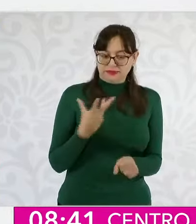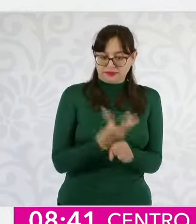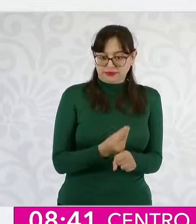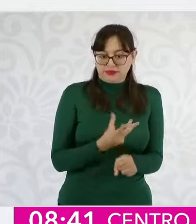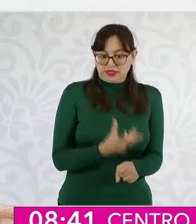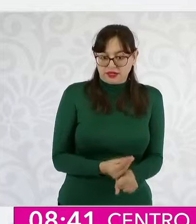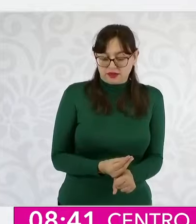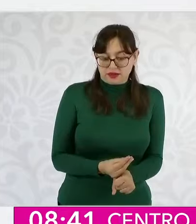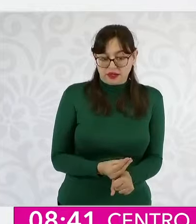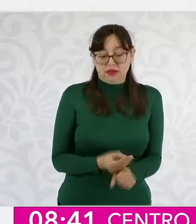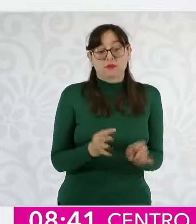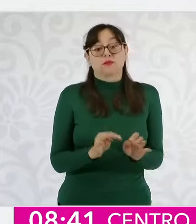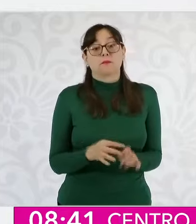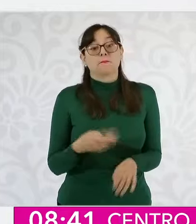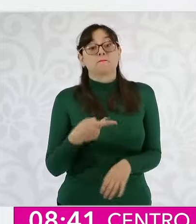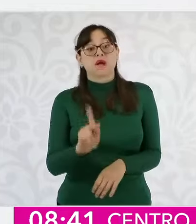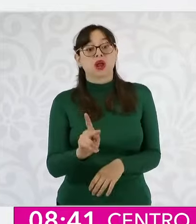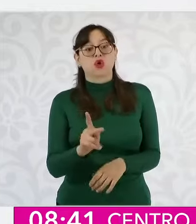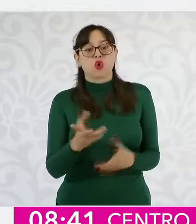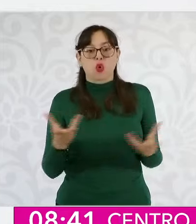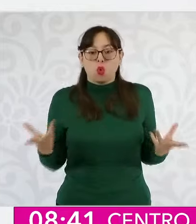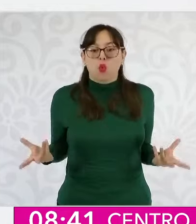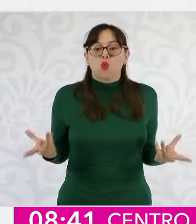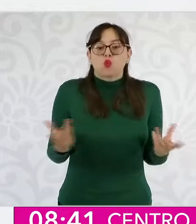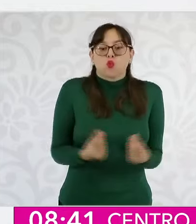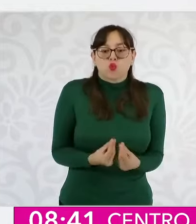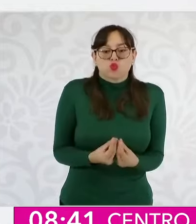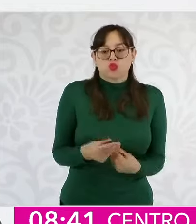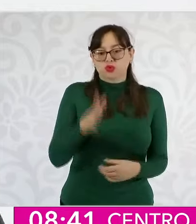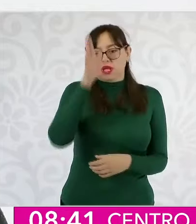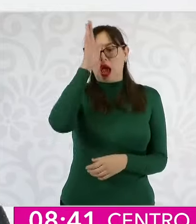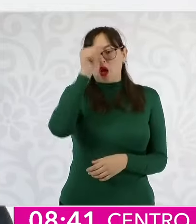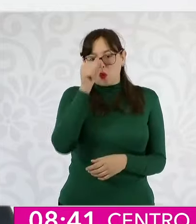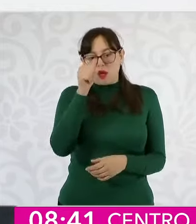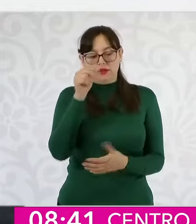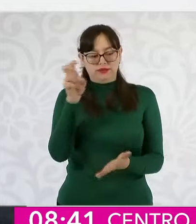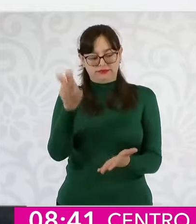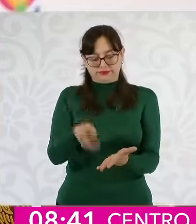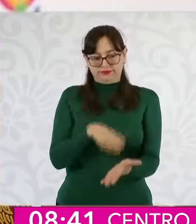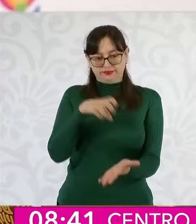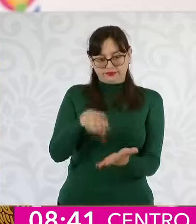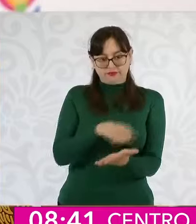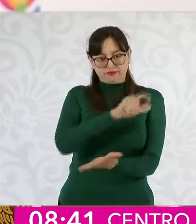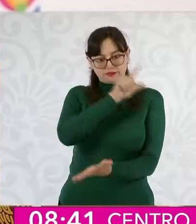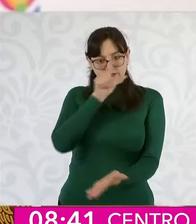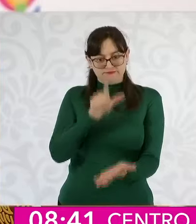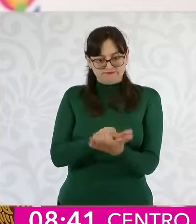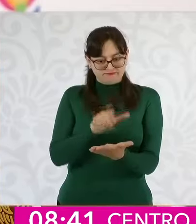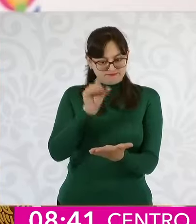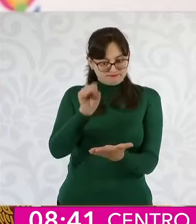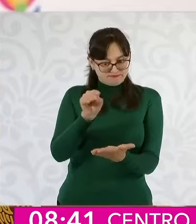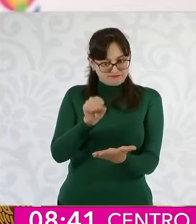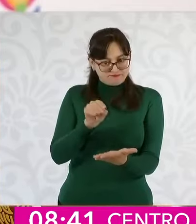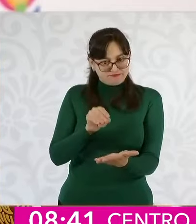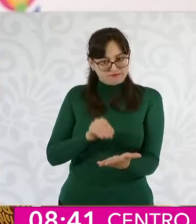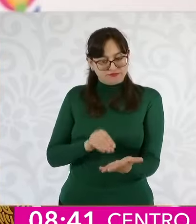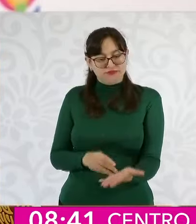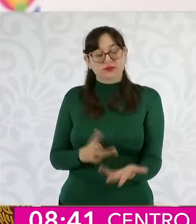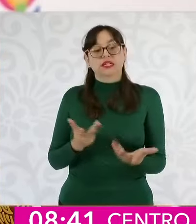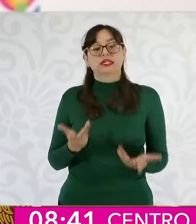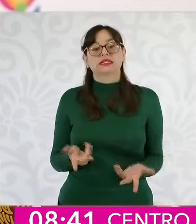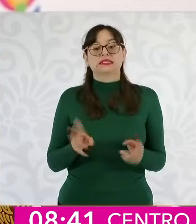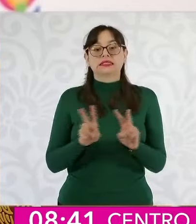pues es que haya un consenso de esta legislación que vamos a modificar, particularmente en lo que tiene que ver